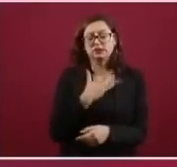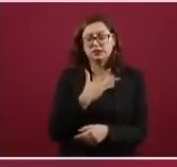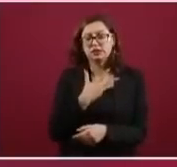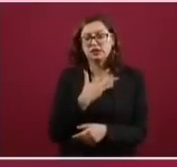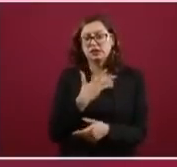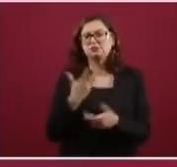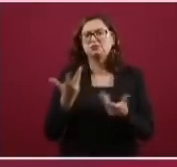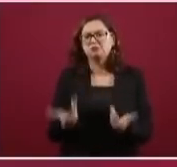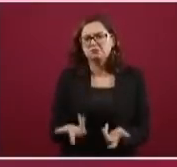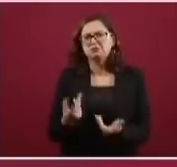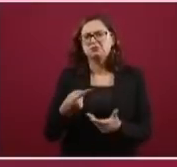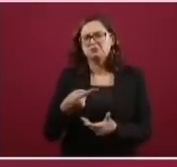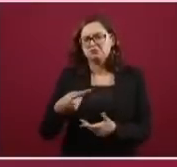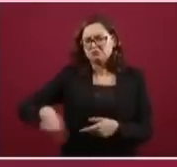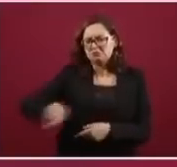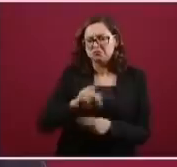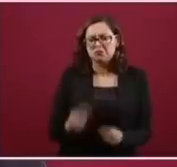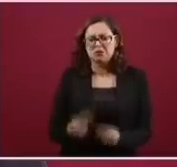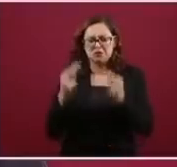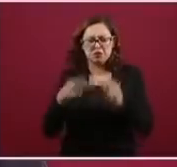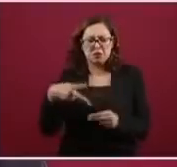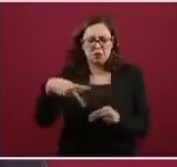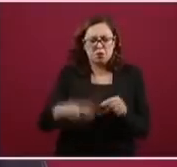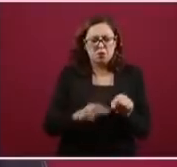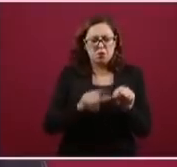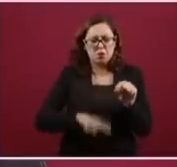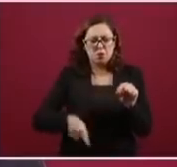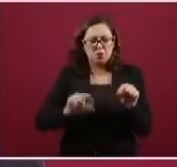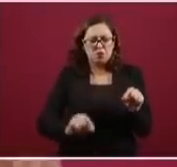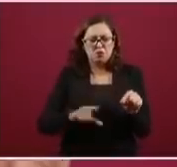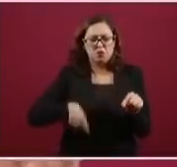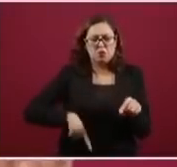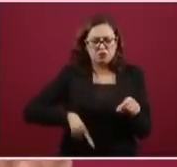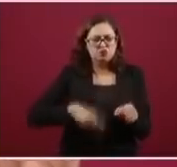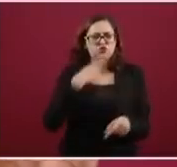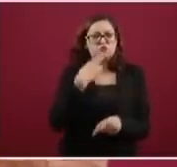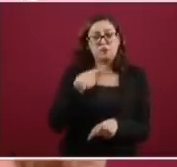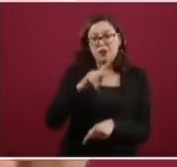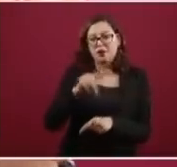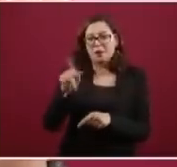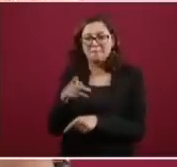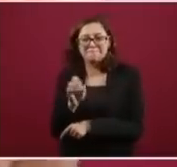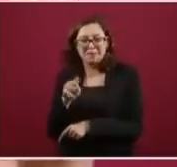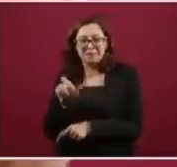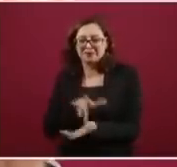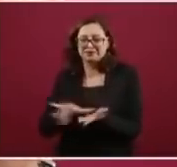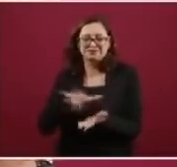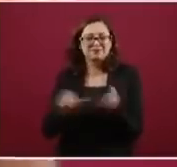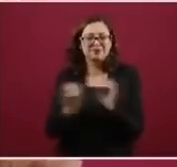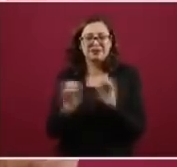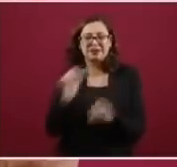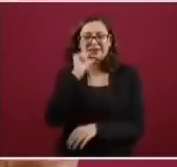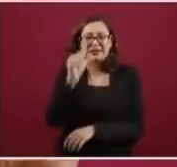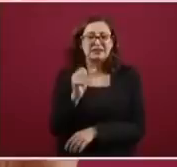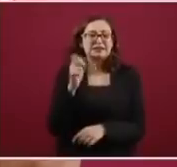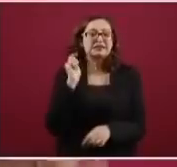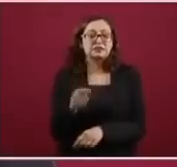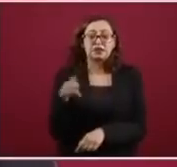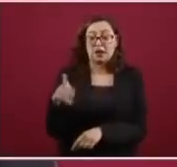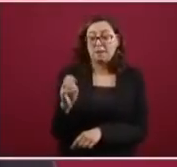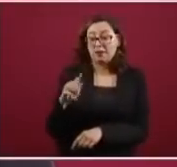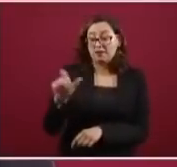son rentables para el estado mexicano pero no son rentables para pemex qué quiere decir con eso quiere decir que si pemex los explotara